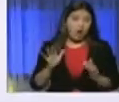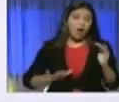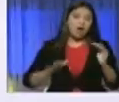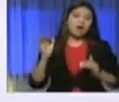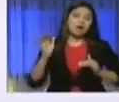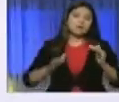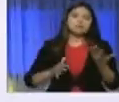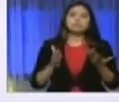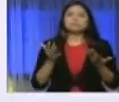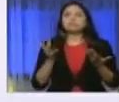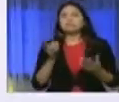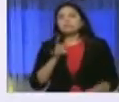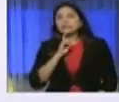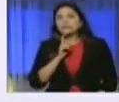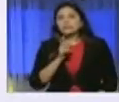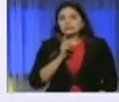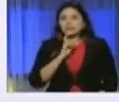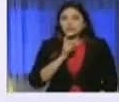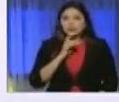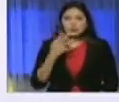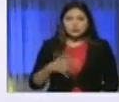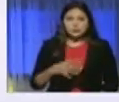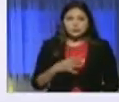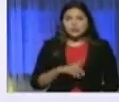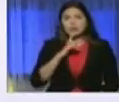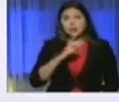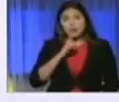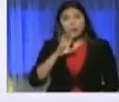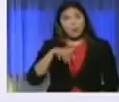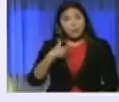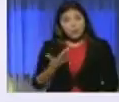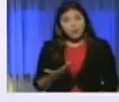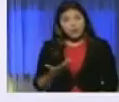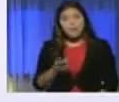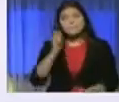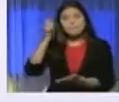había dificultades para cumplir la nómina.